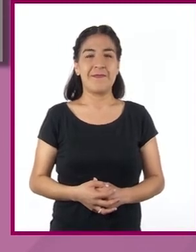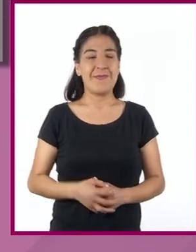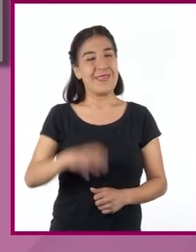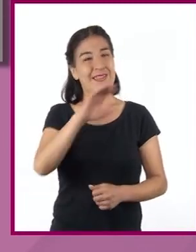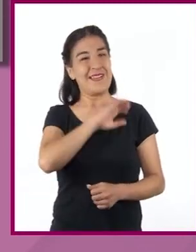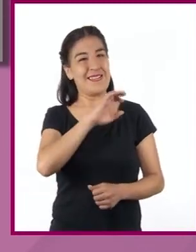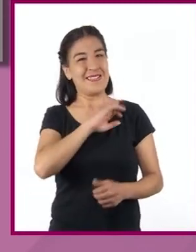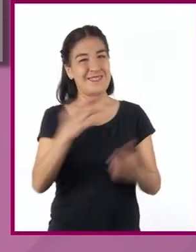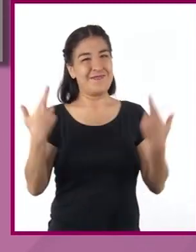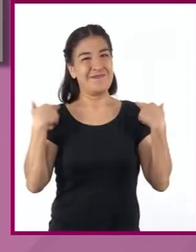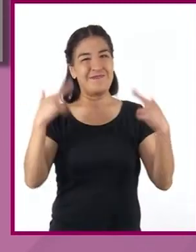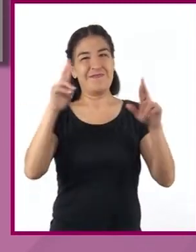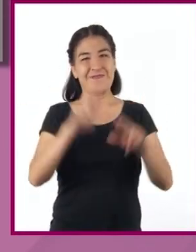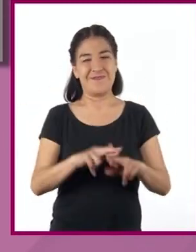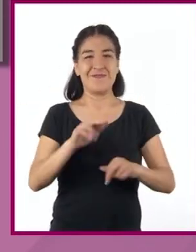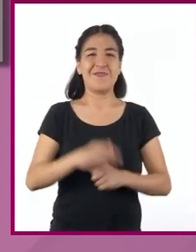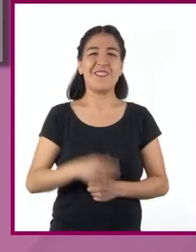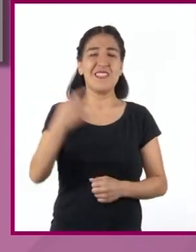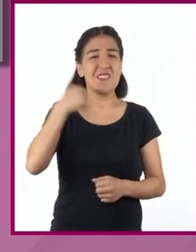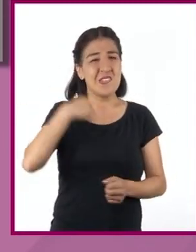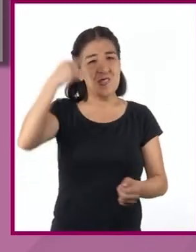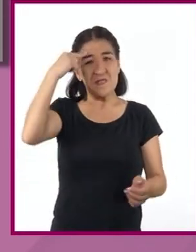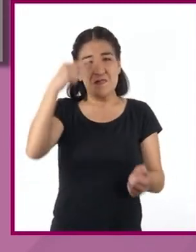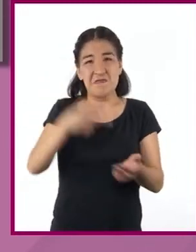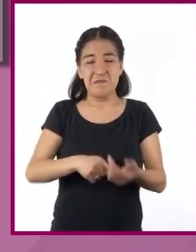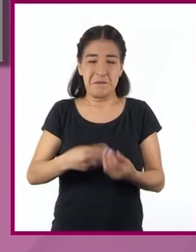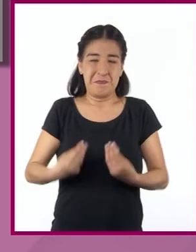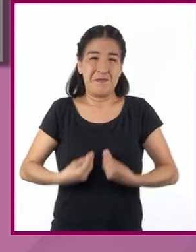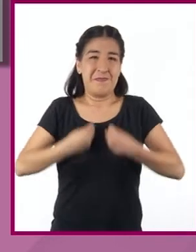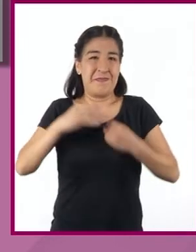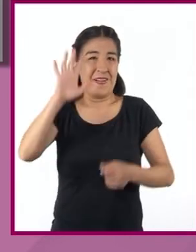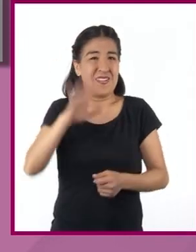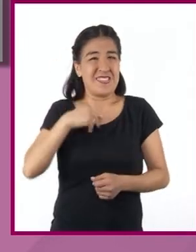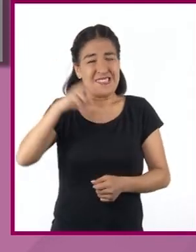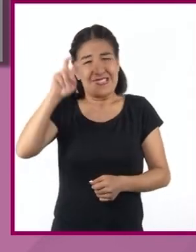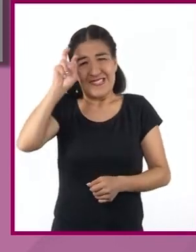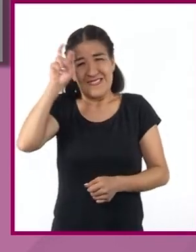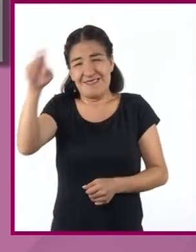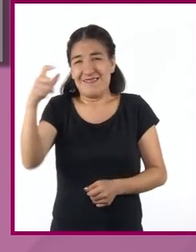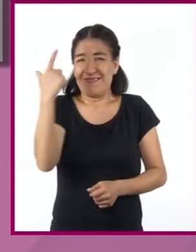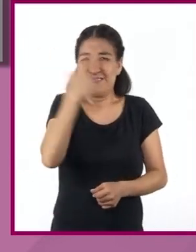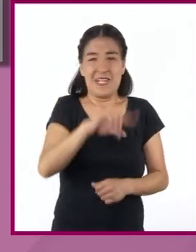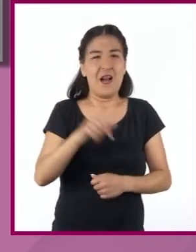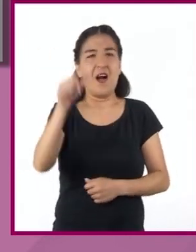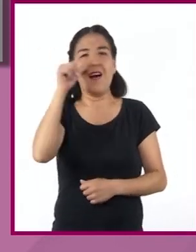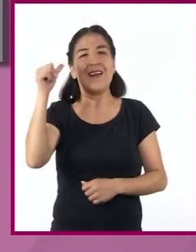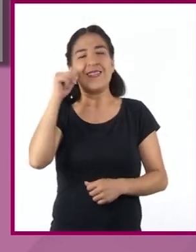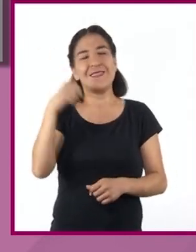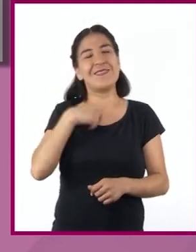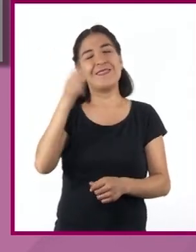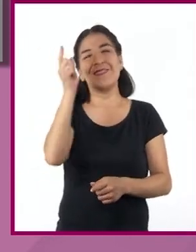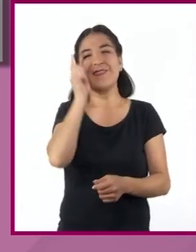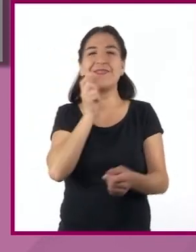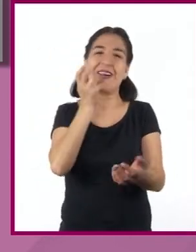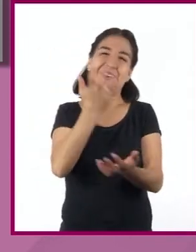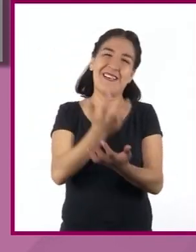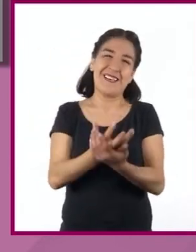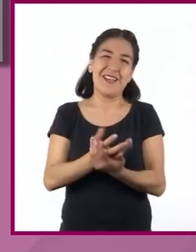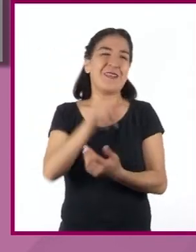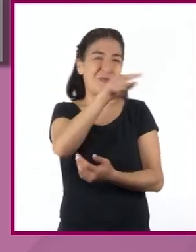Queridas maestras, creo que vivo en un sueño aterrador. Ayer estaba descansando, ya